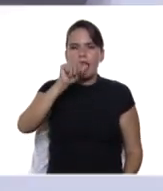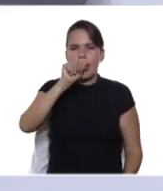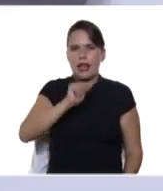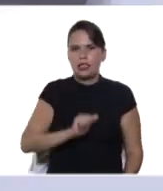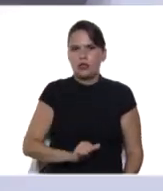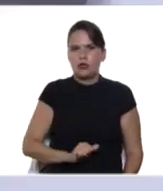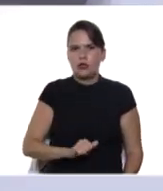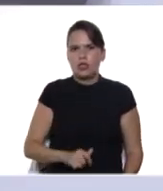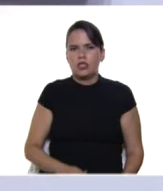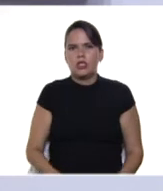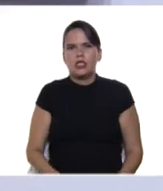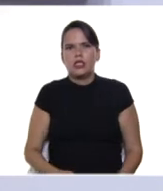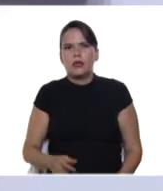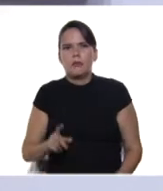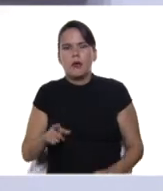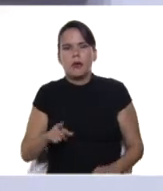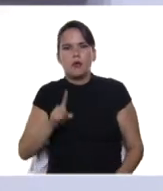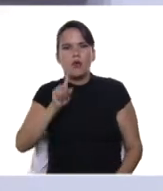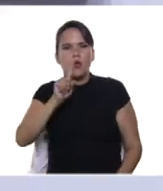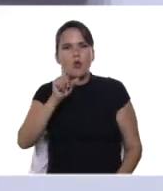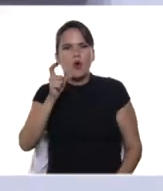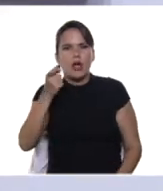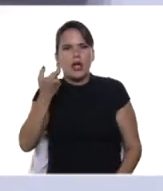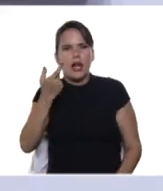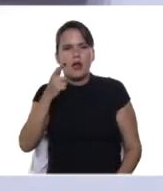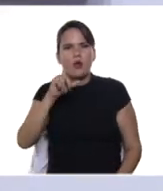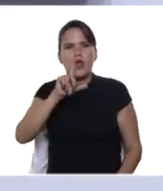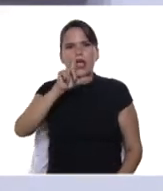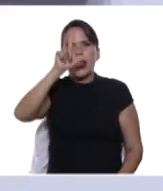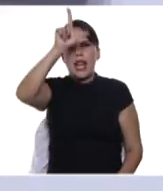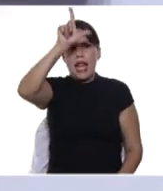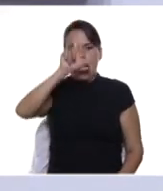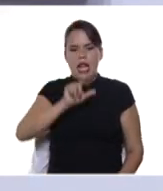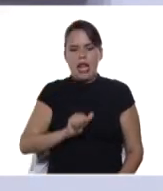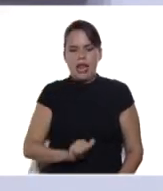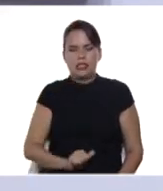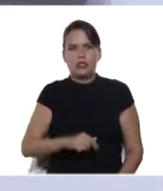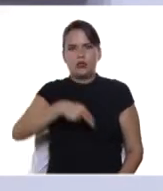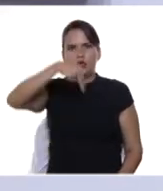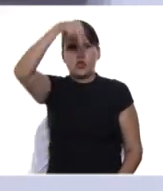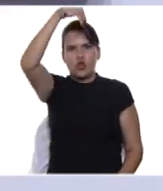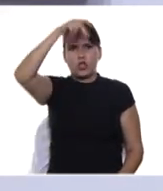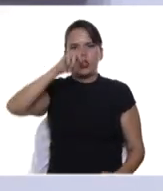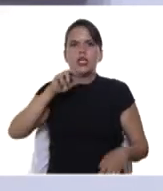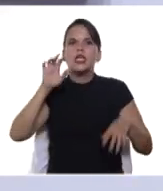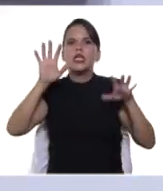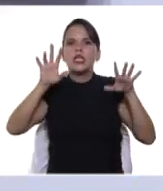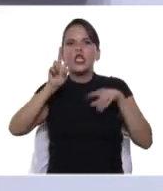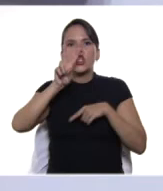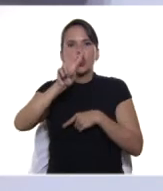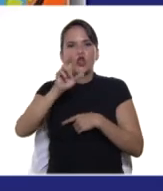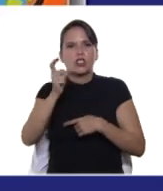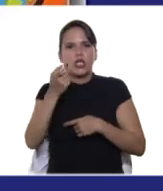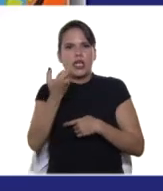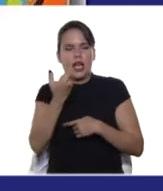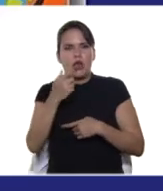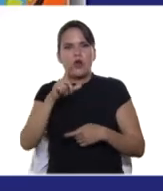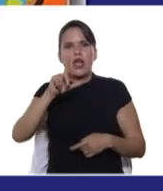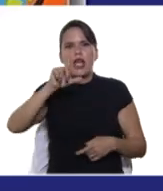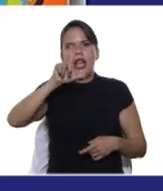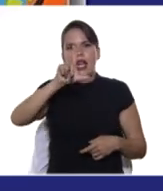está comprendida entre 1 grado de latitud norte y 12 grados de latitud norte.